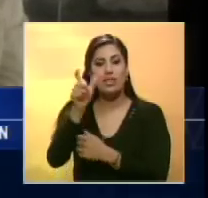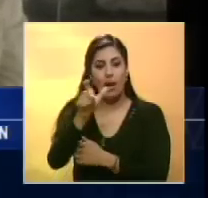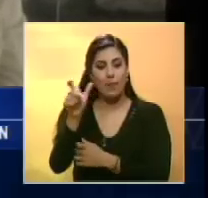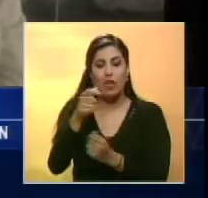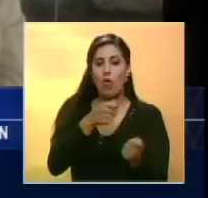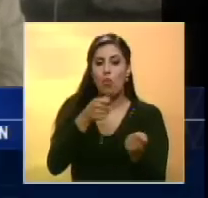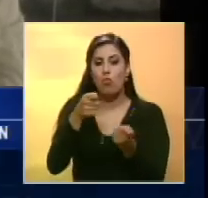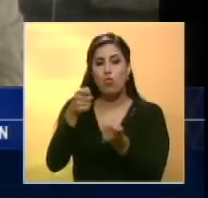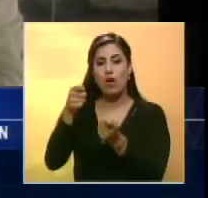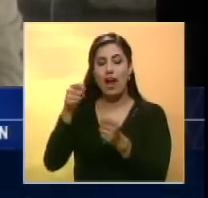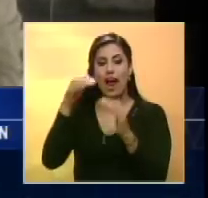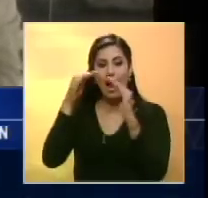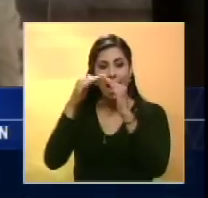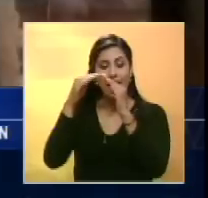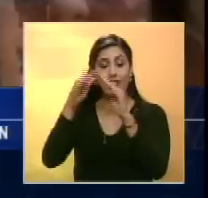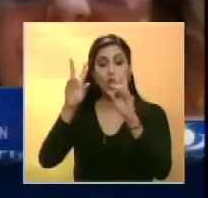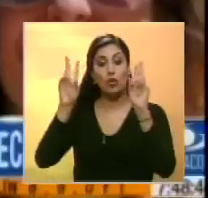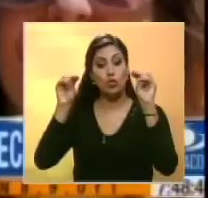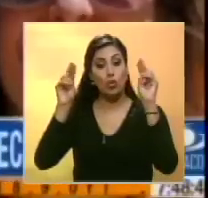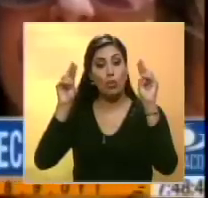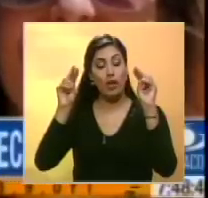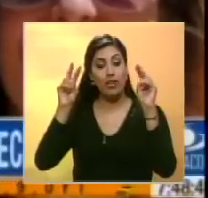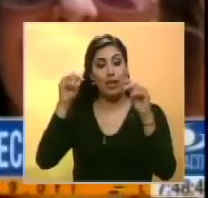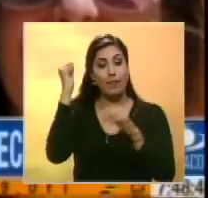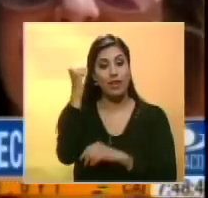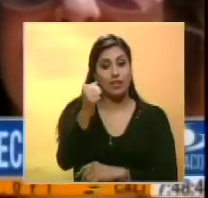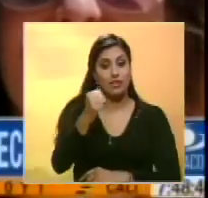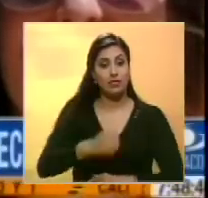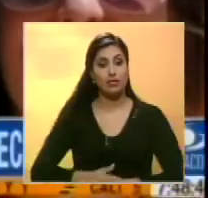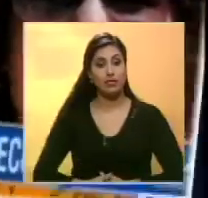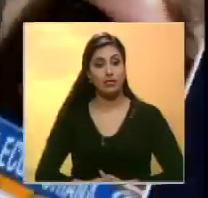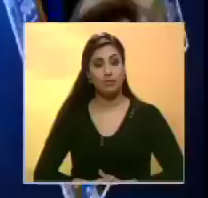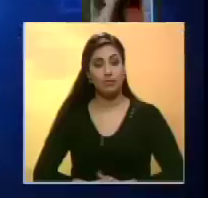y las llevaron a una casa donde supuestamente cometieron el crimen.